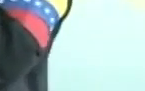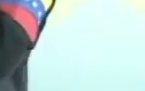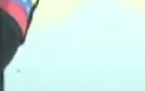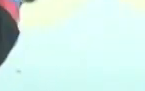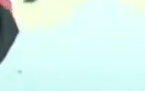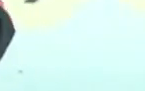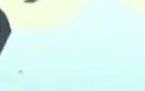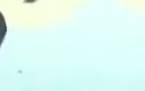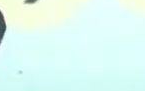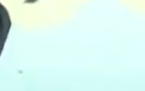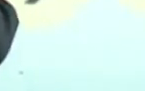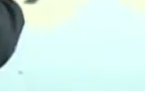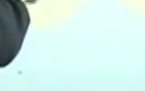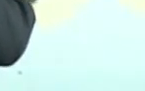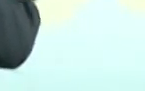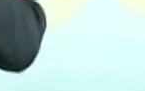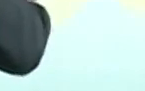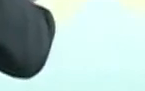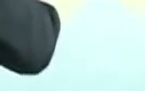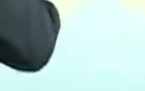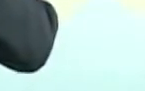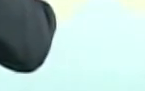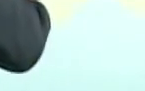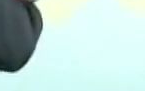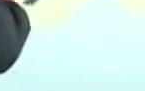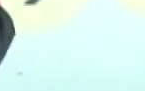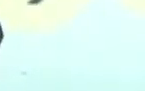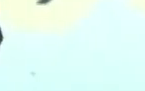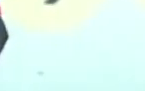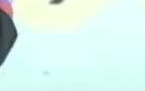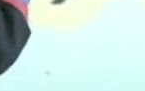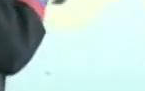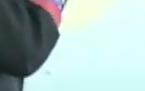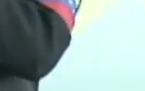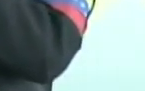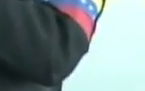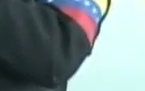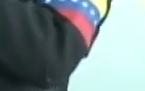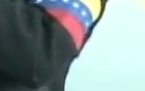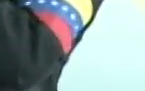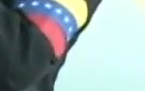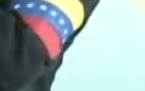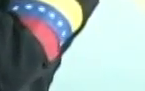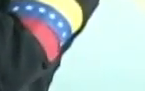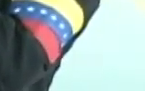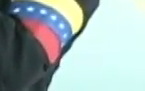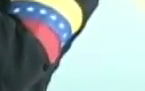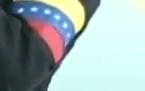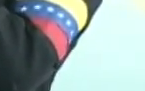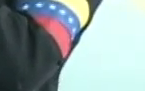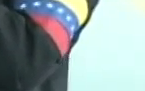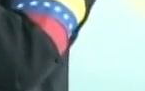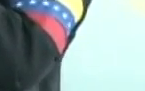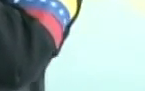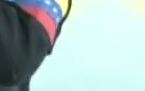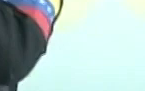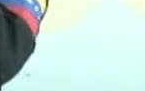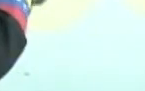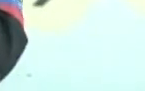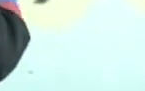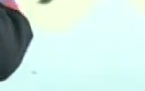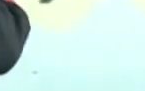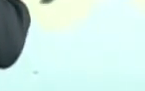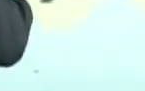imposible recordar exactamente cuándo, 2 semanas después, 3 semanas después, los que fueron a caminar por los